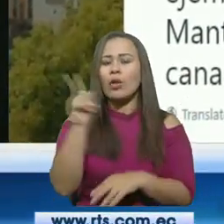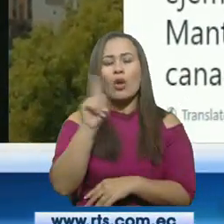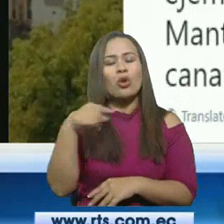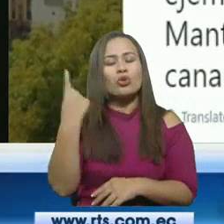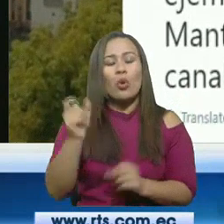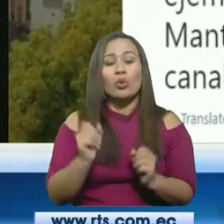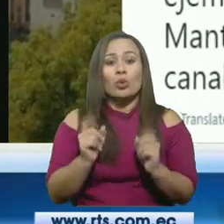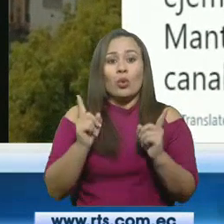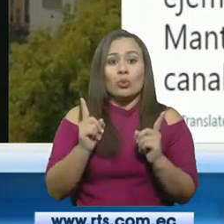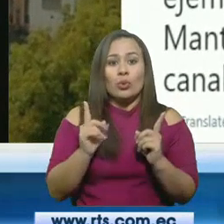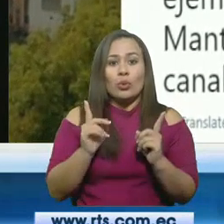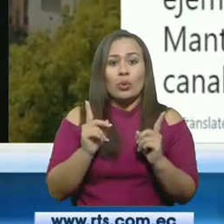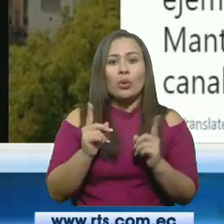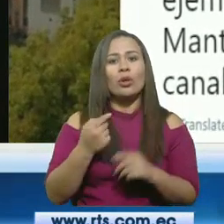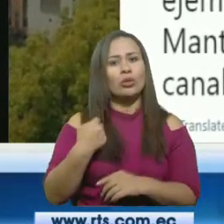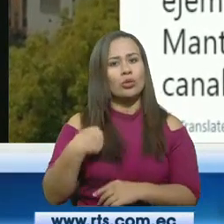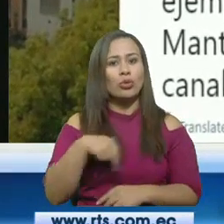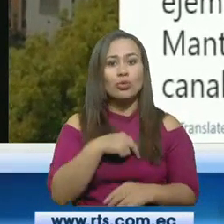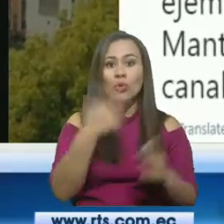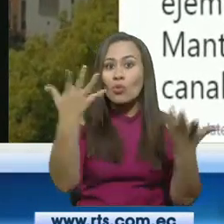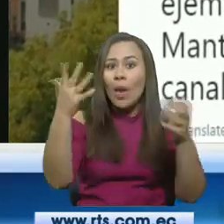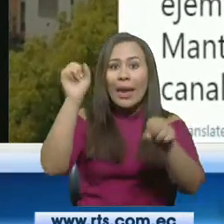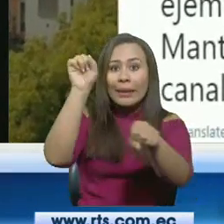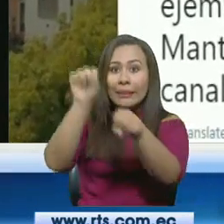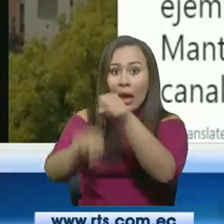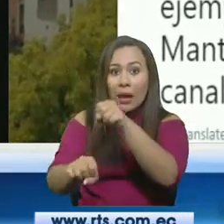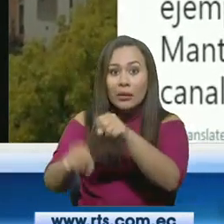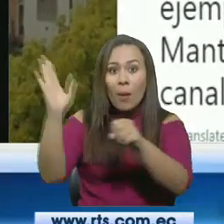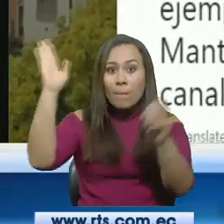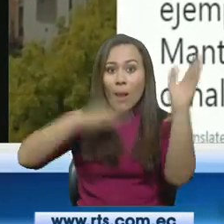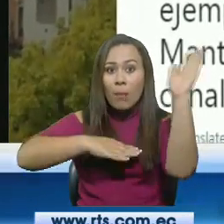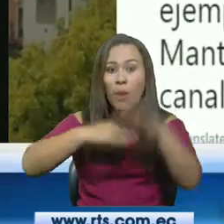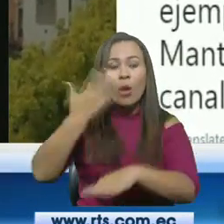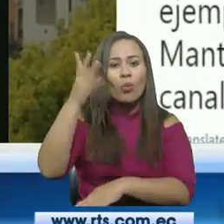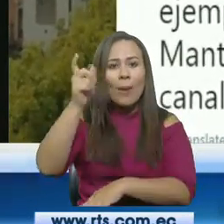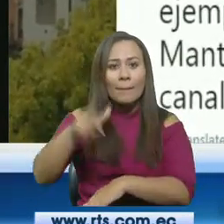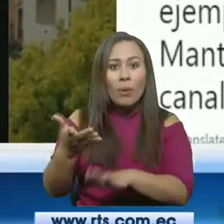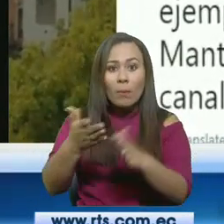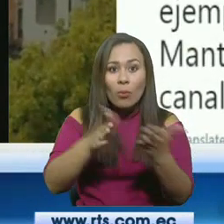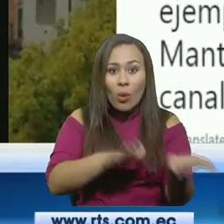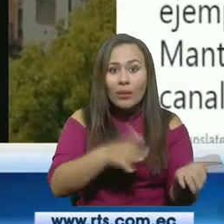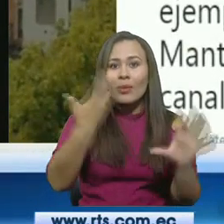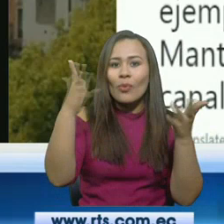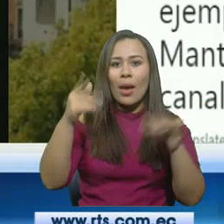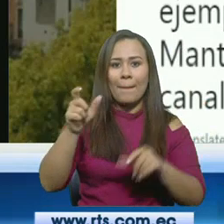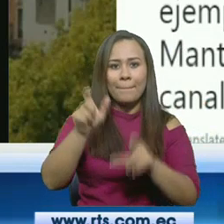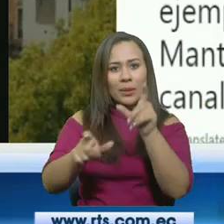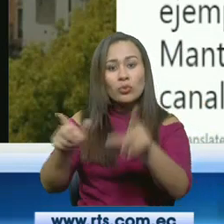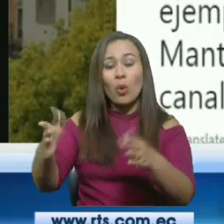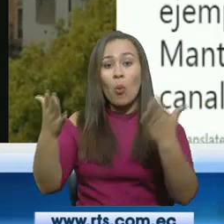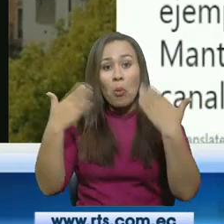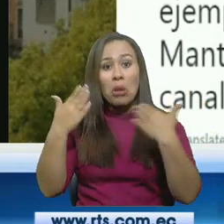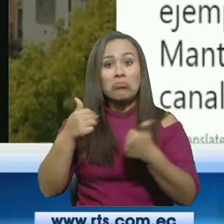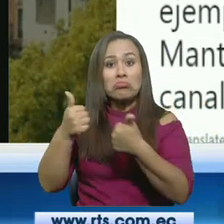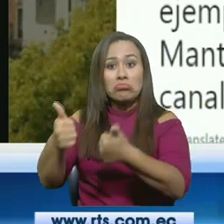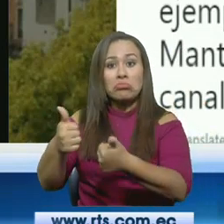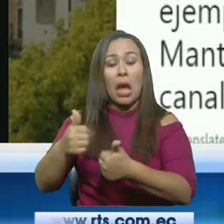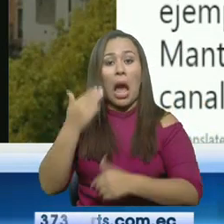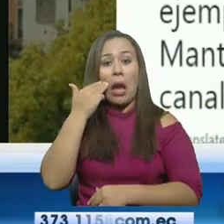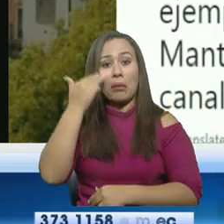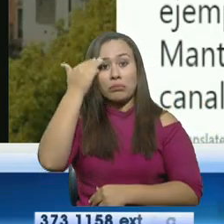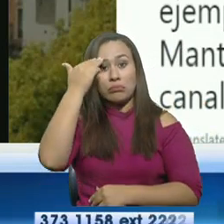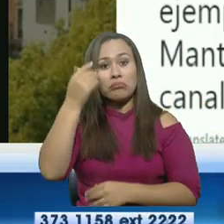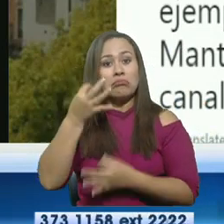que un susto y no tenemos daños ni víctimas que lamentar. El pueblo guayaquileño actuó con calma y madurez,